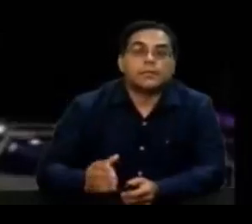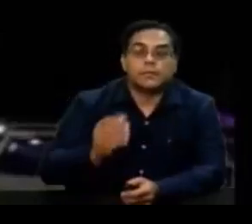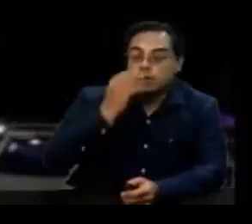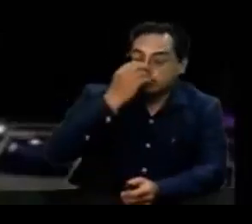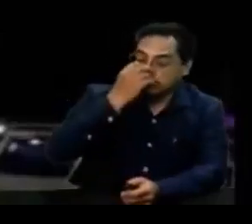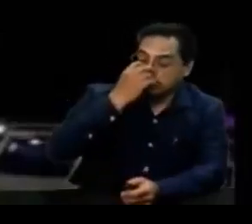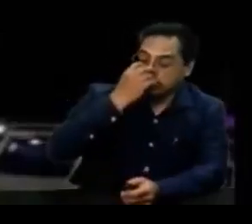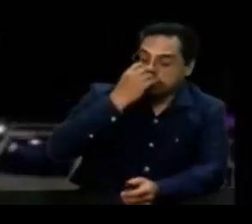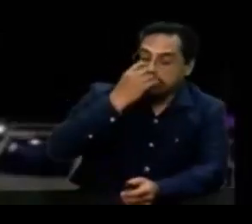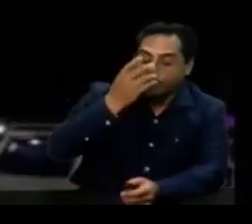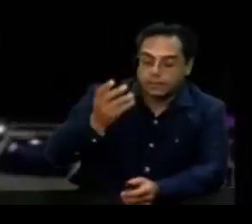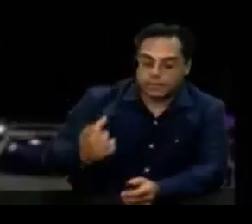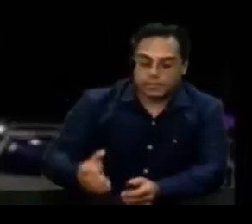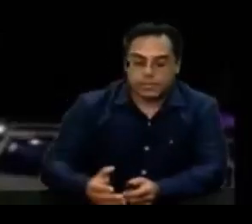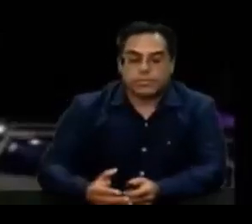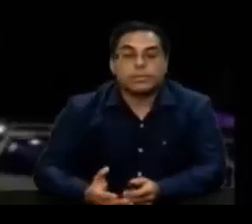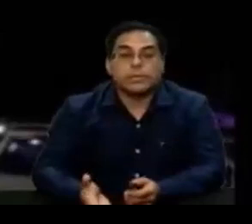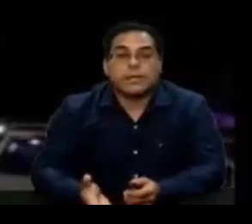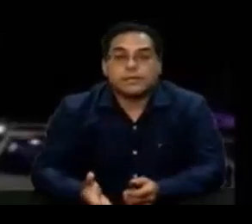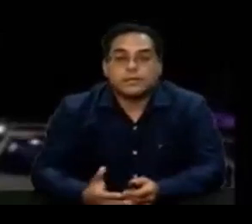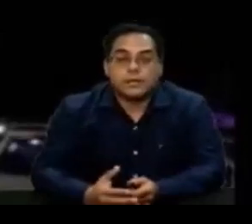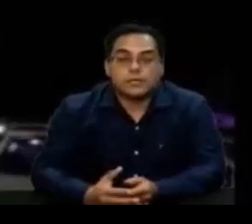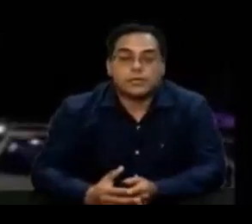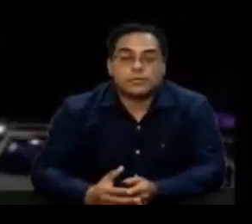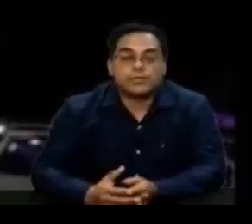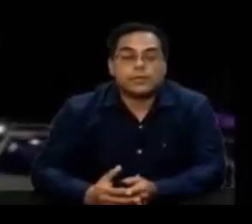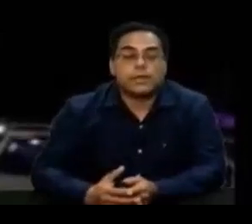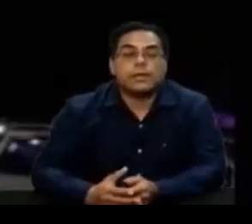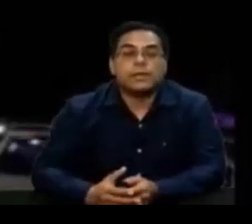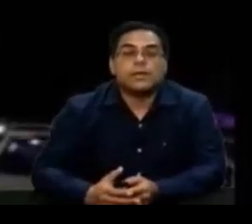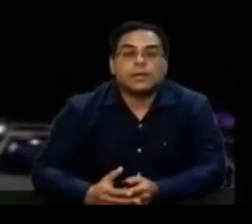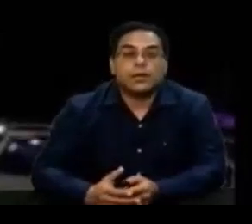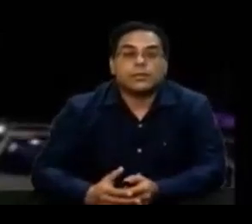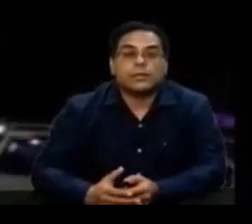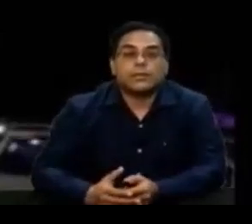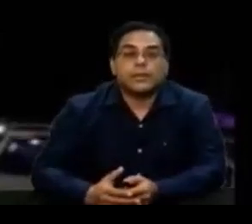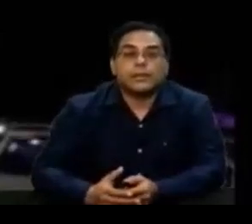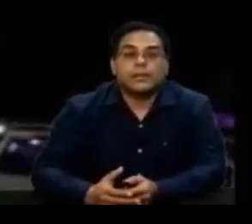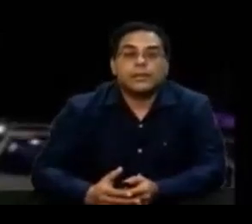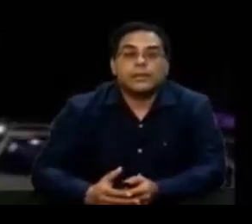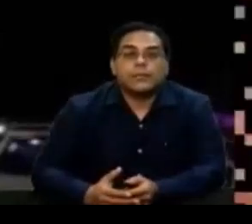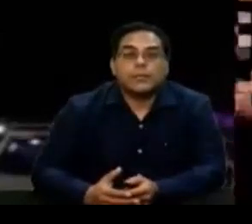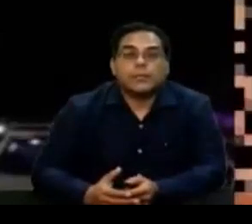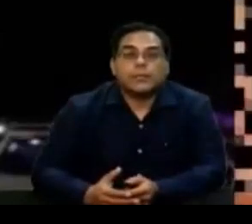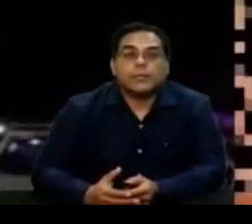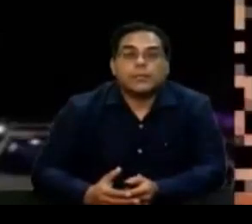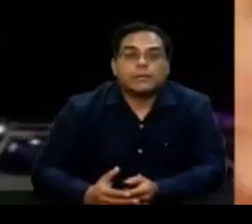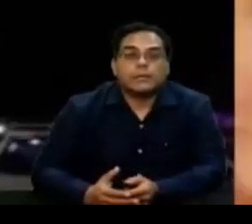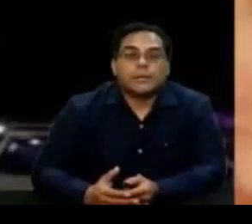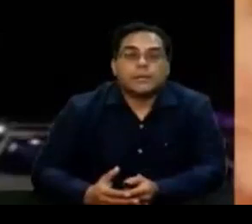estamos mencionando, es una parte del procedimiento, tiene que hacerse una reducción del piso de la órbita también,